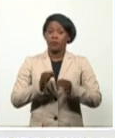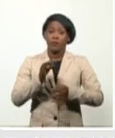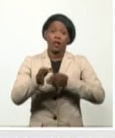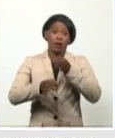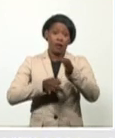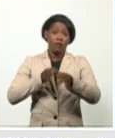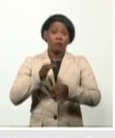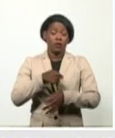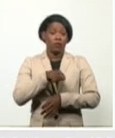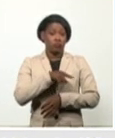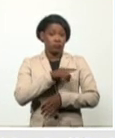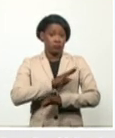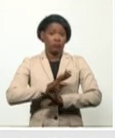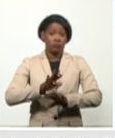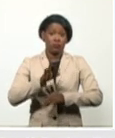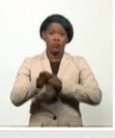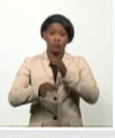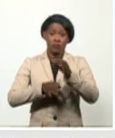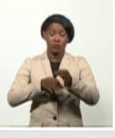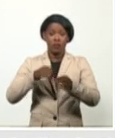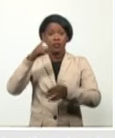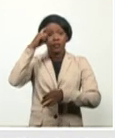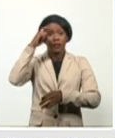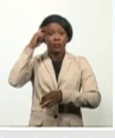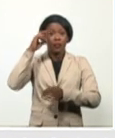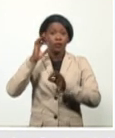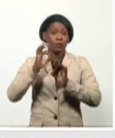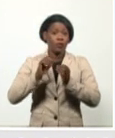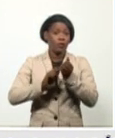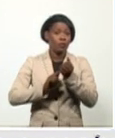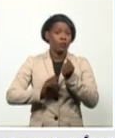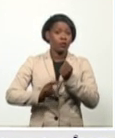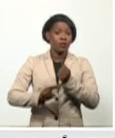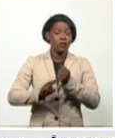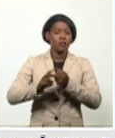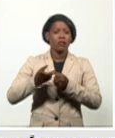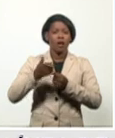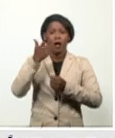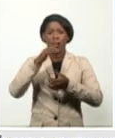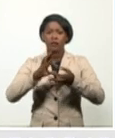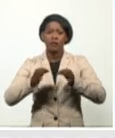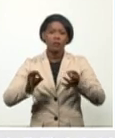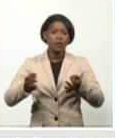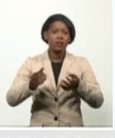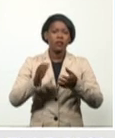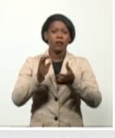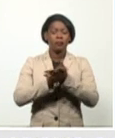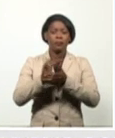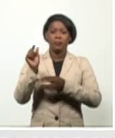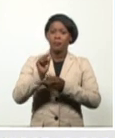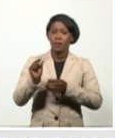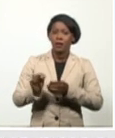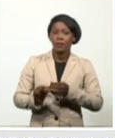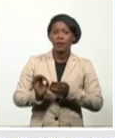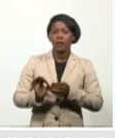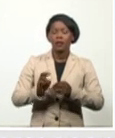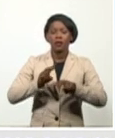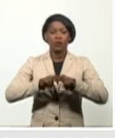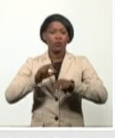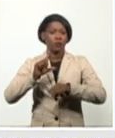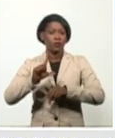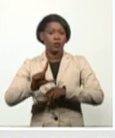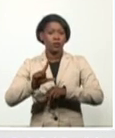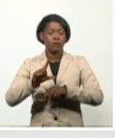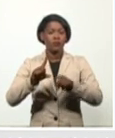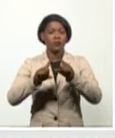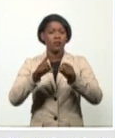días, Santi Espíritu, Artemisa, Mayabeque, Holguín,